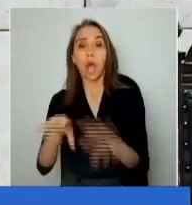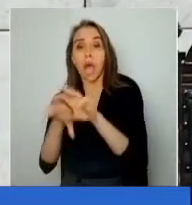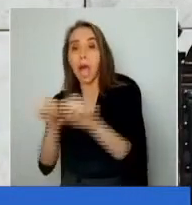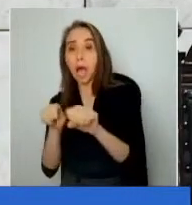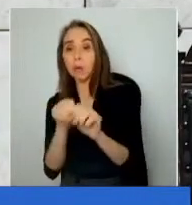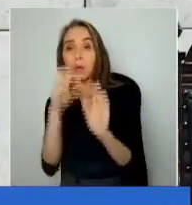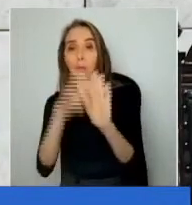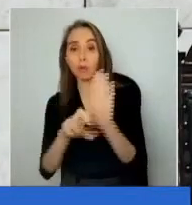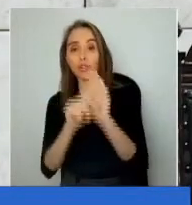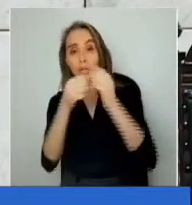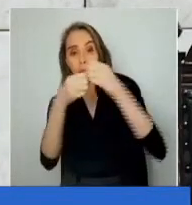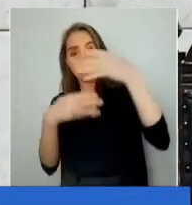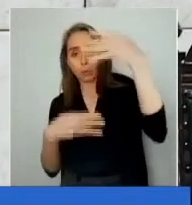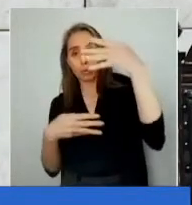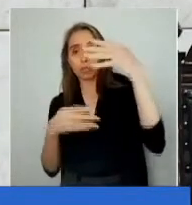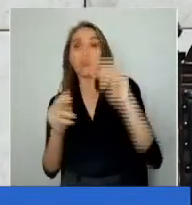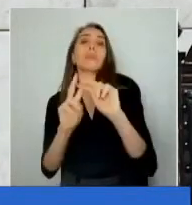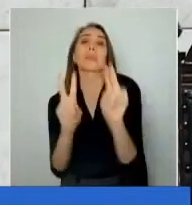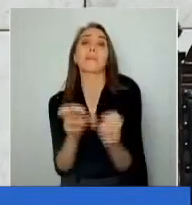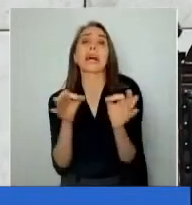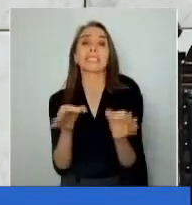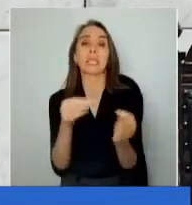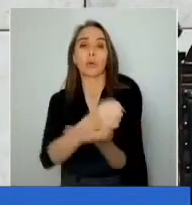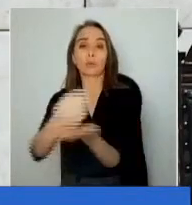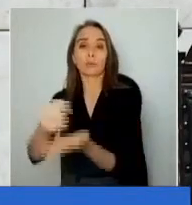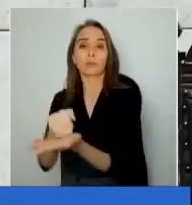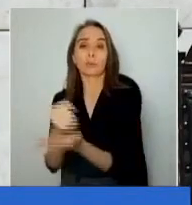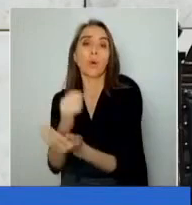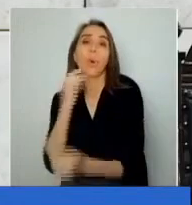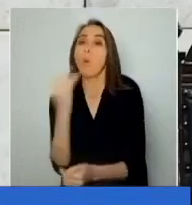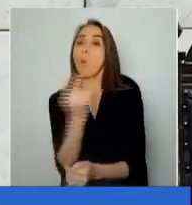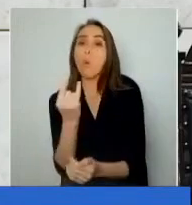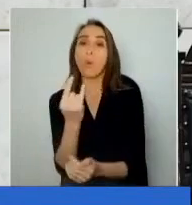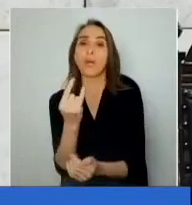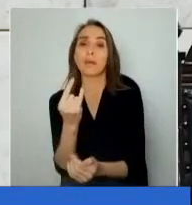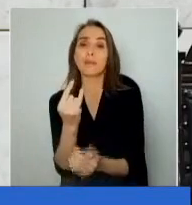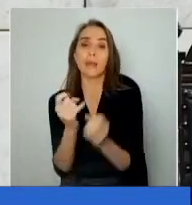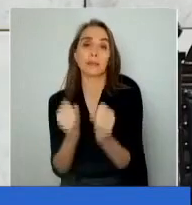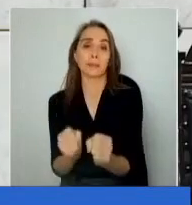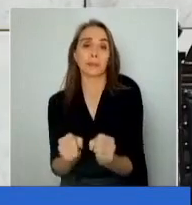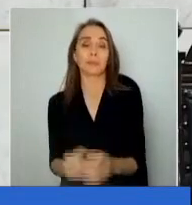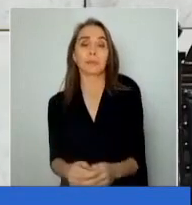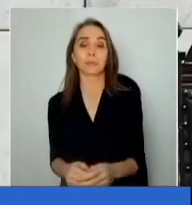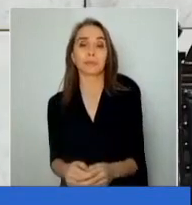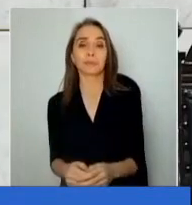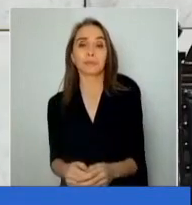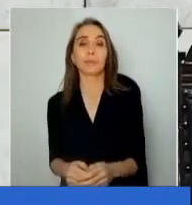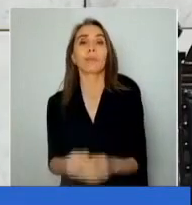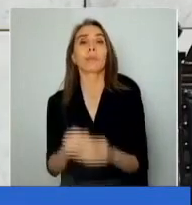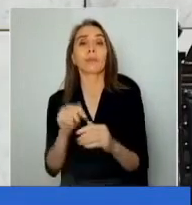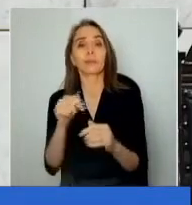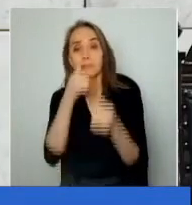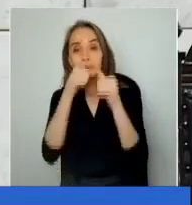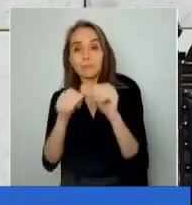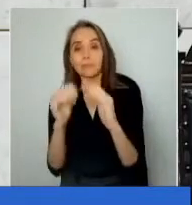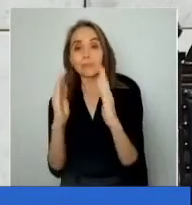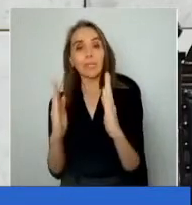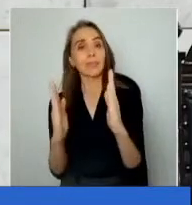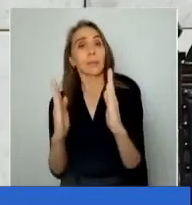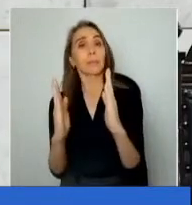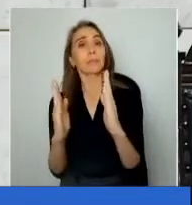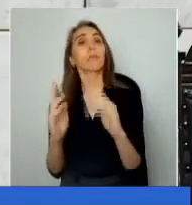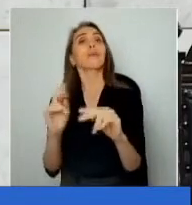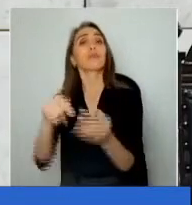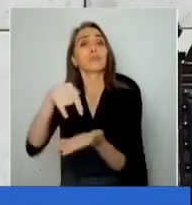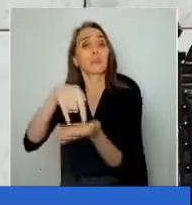y tramitarlas con la mayor urgencia posible en este periodo legislativo hemos aprobado